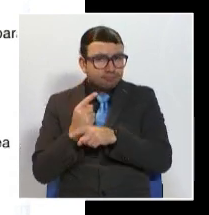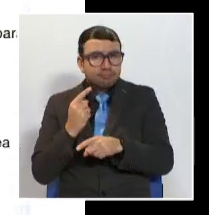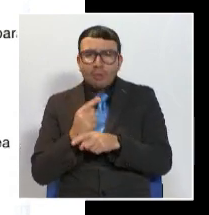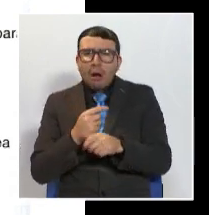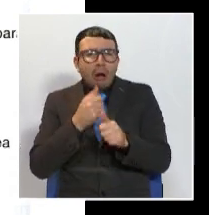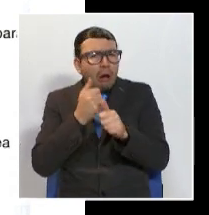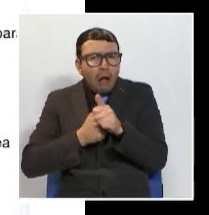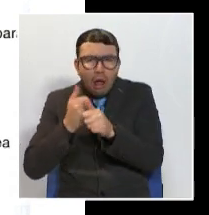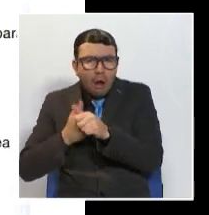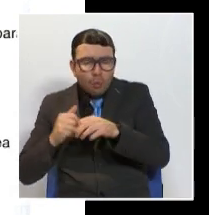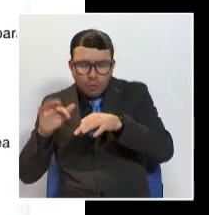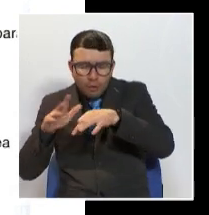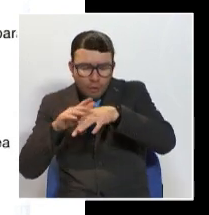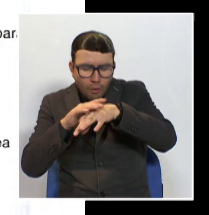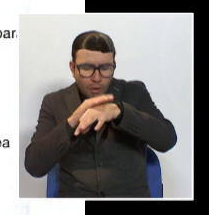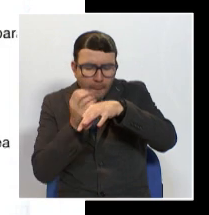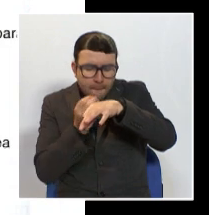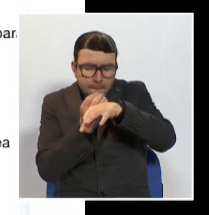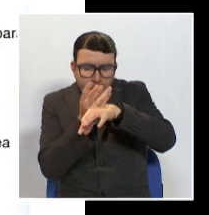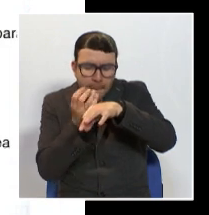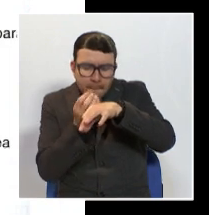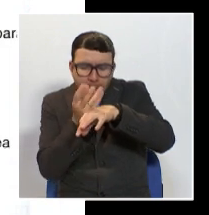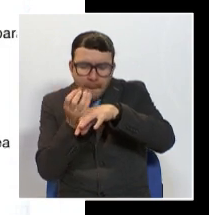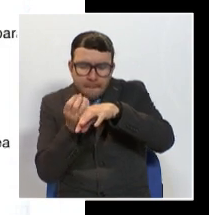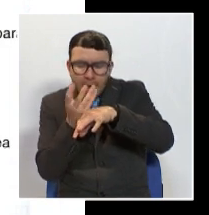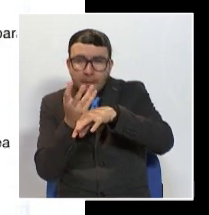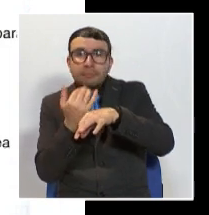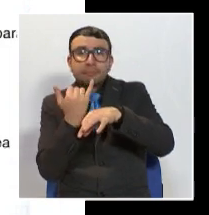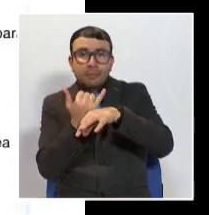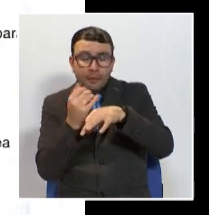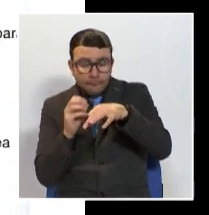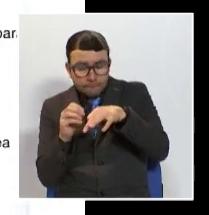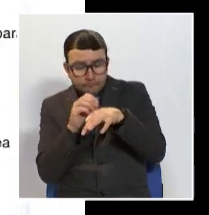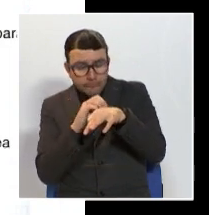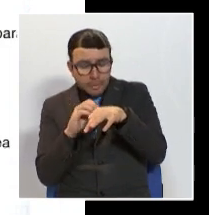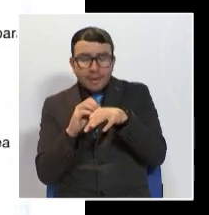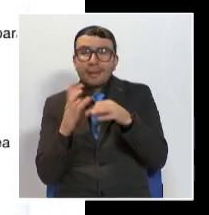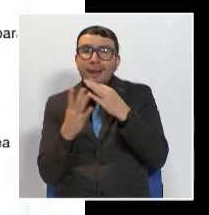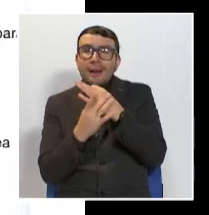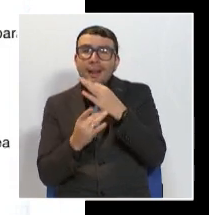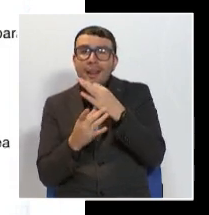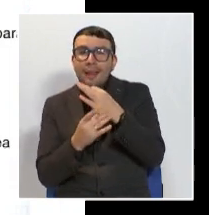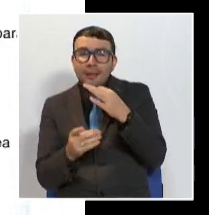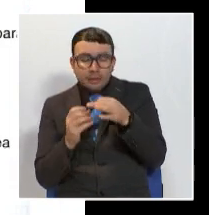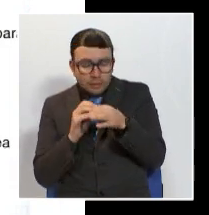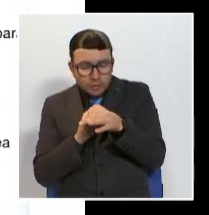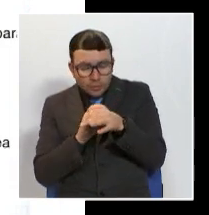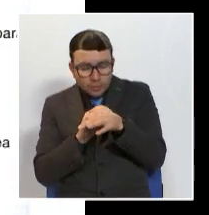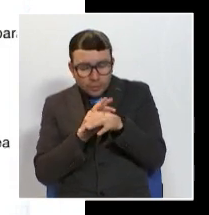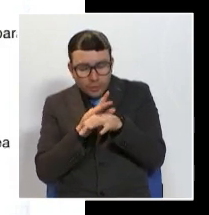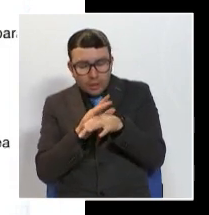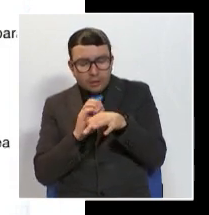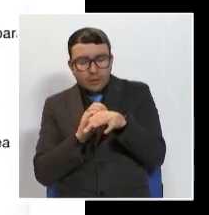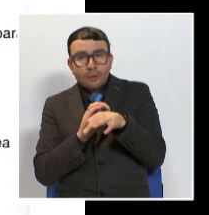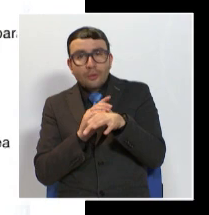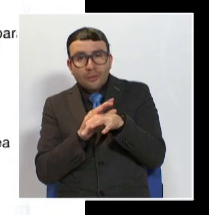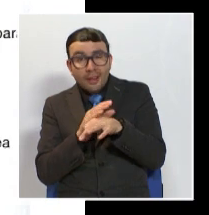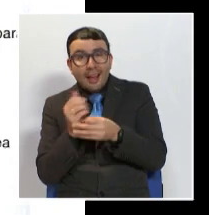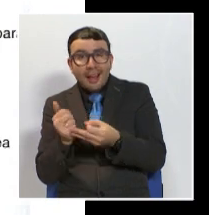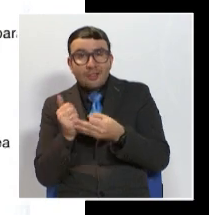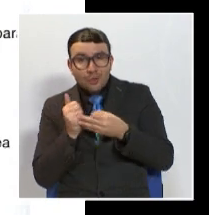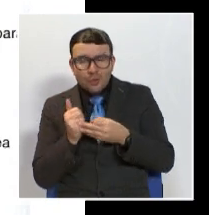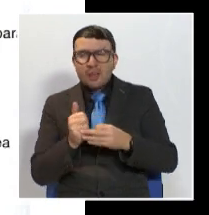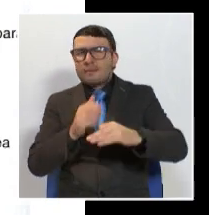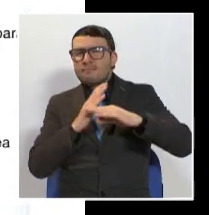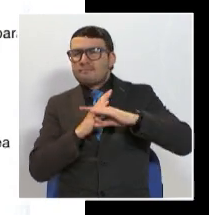Ese folículo entonces pues tiene su músculo en la parte superior, una glándula sebácea por donde drena el sebo y es el que también mantiene como la función de barrera de